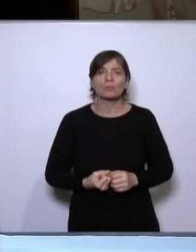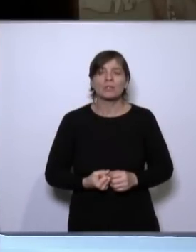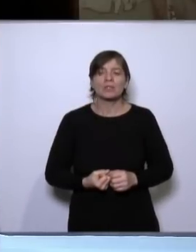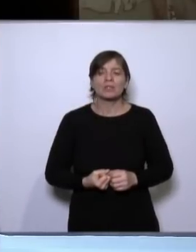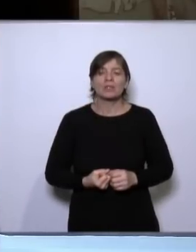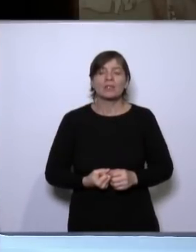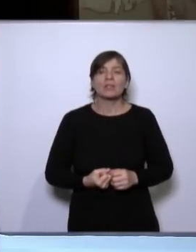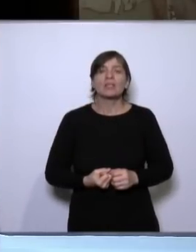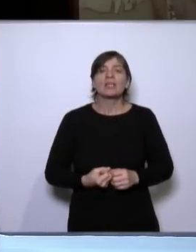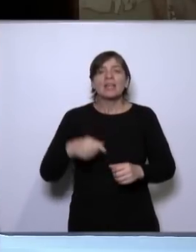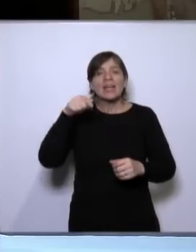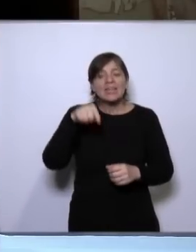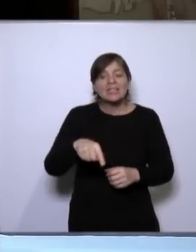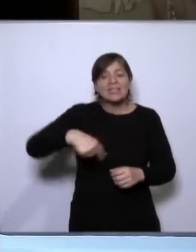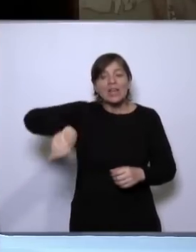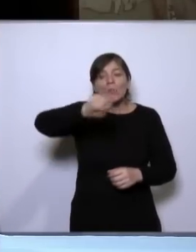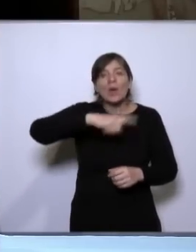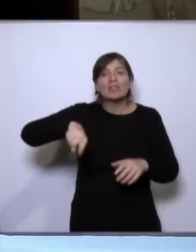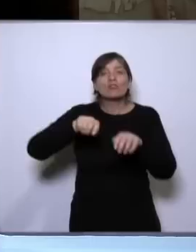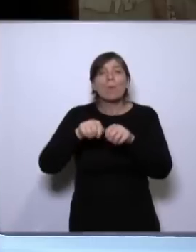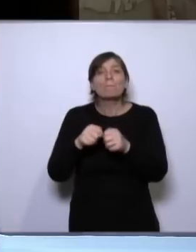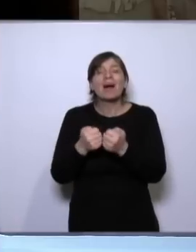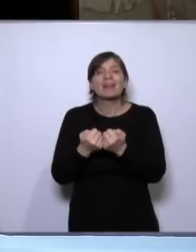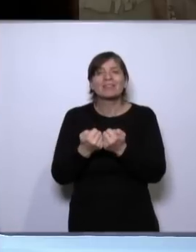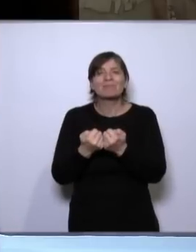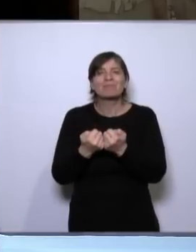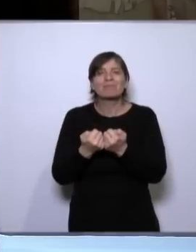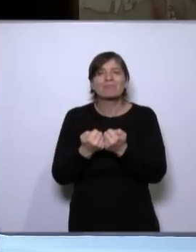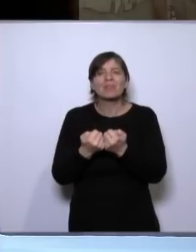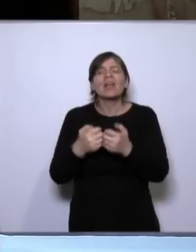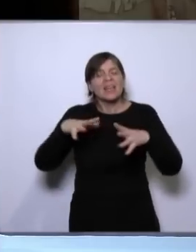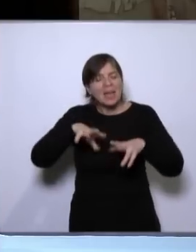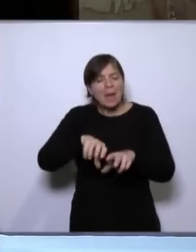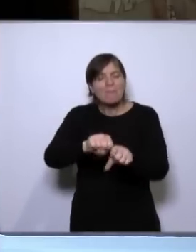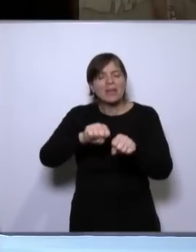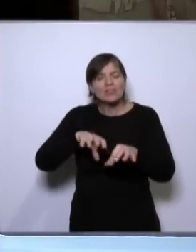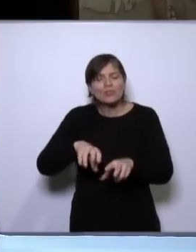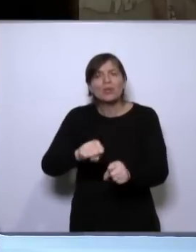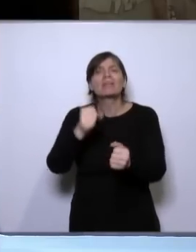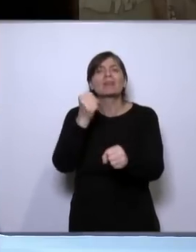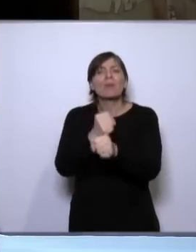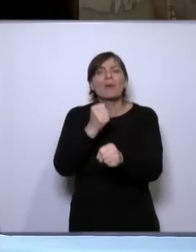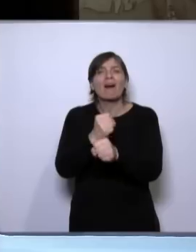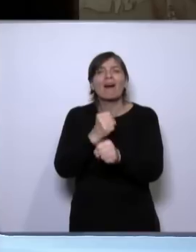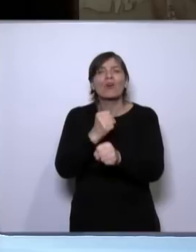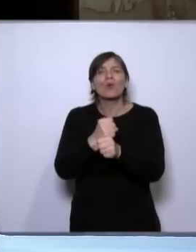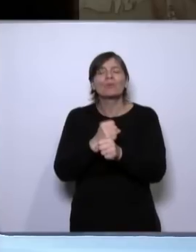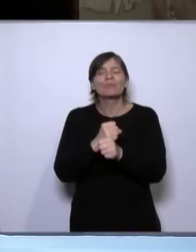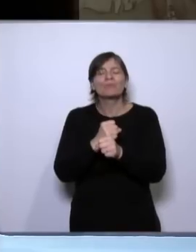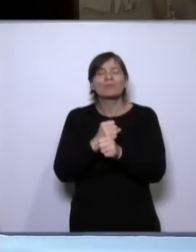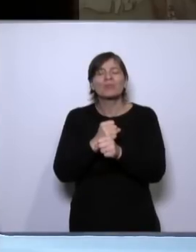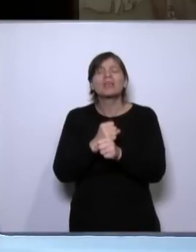creación. Este es nuestro pan que amasó el